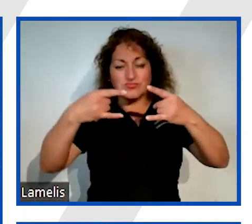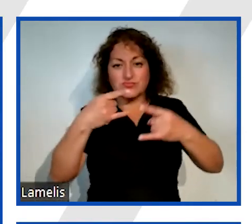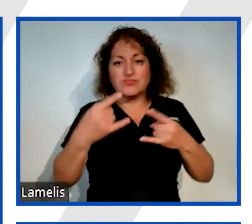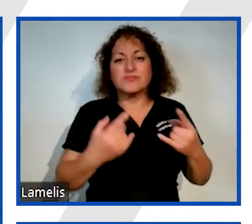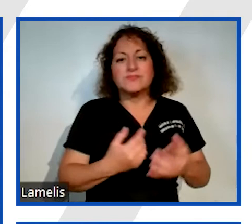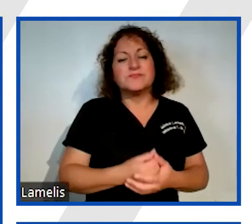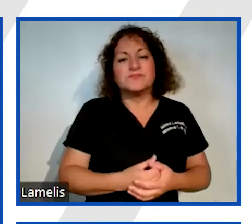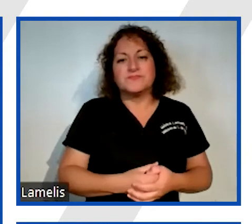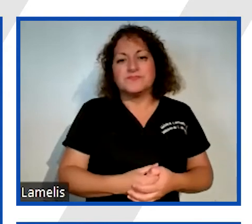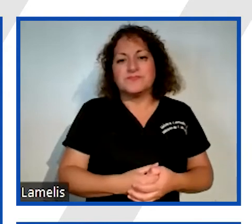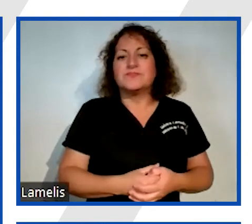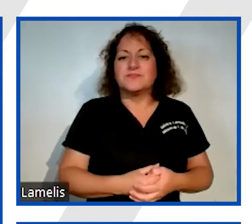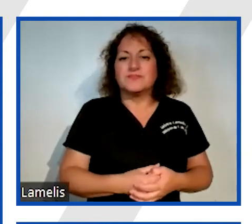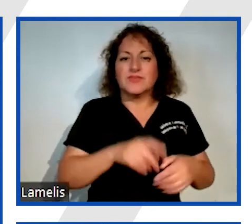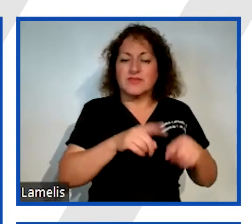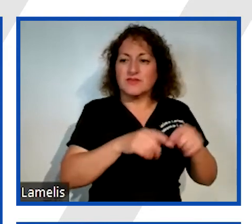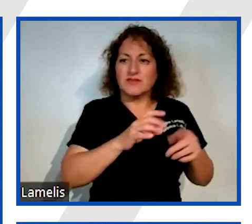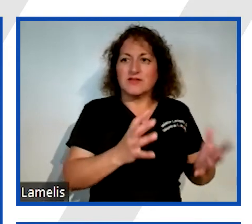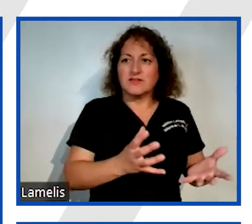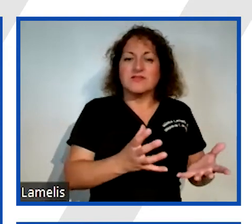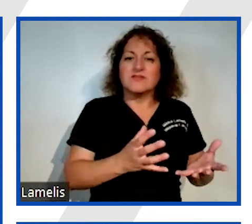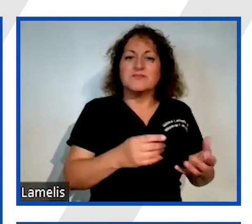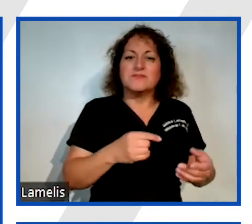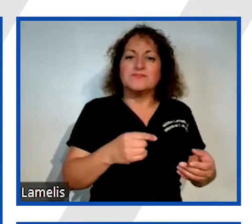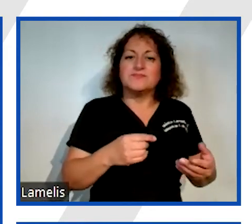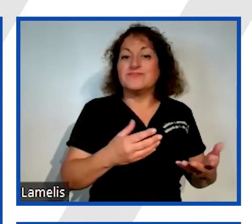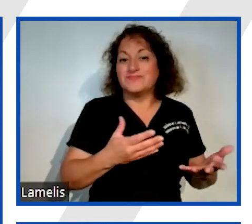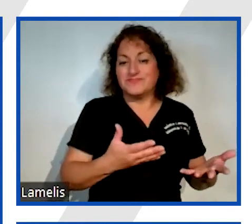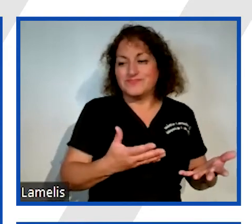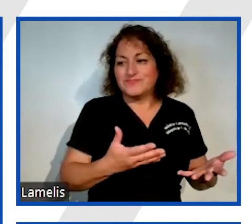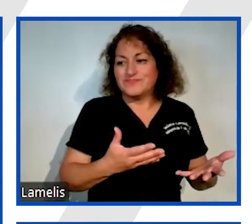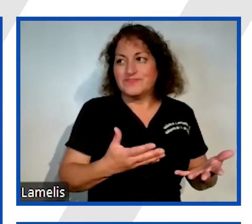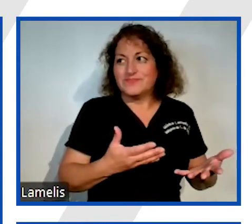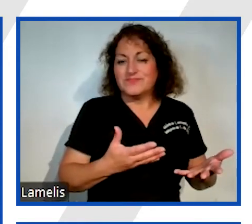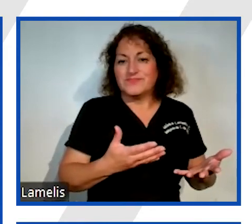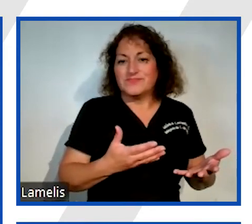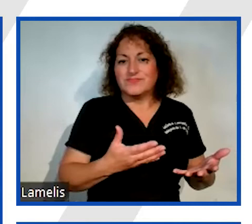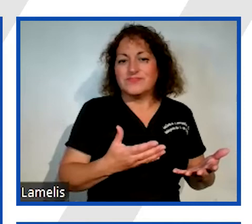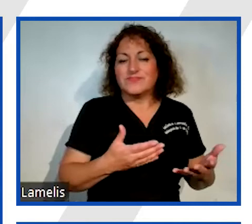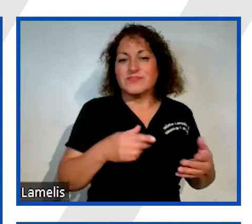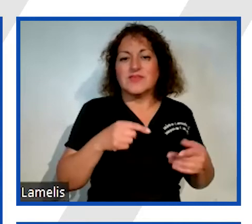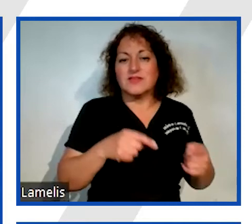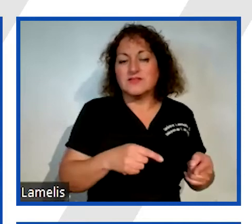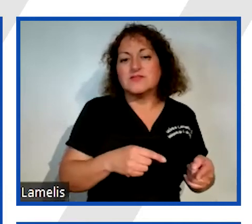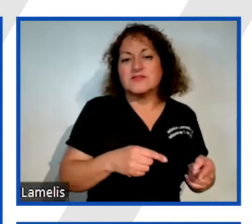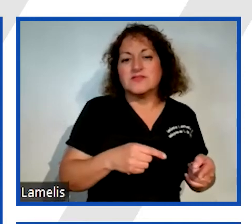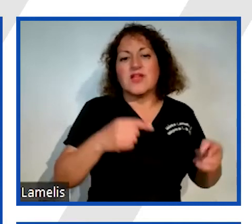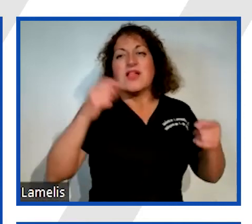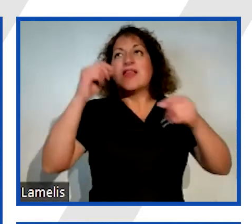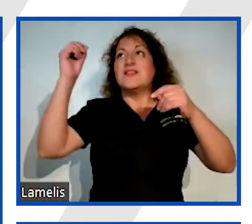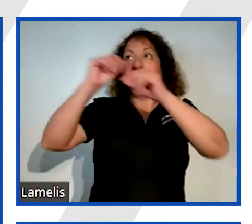el campo geomagnético terrestre y que gracias a eso nosotros no nos llegan tanto la radiación solar verdad y